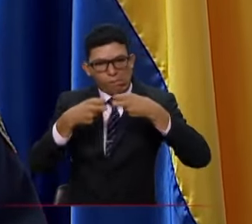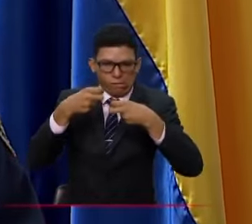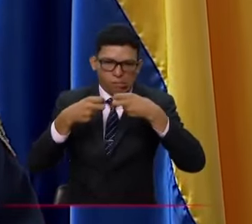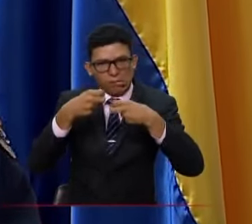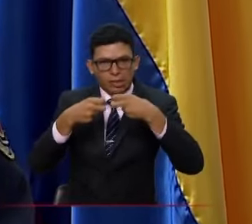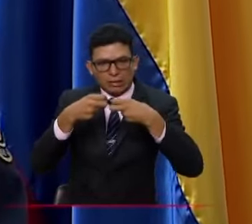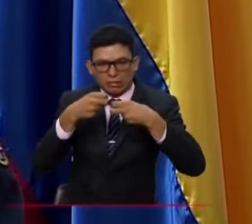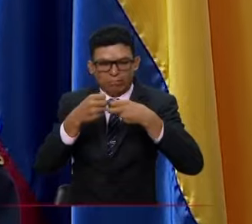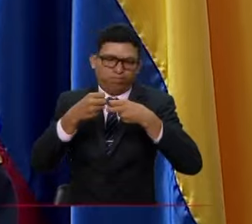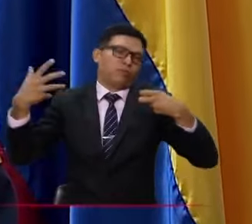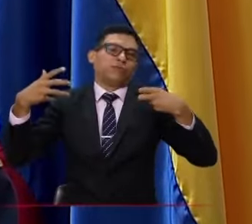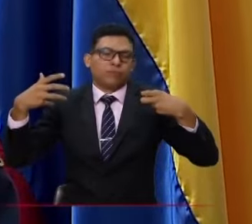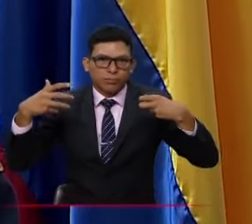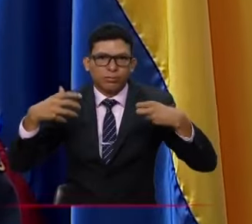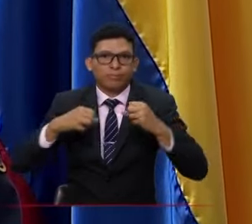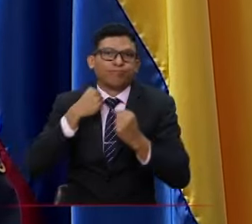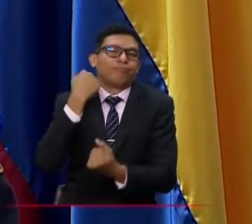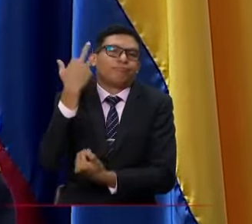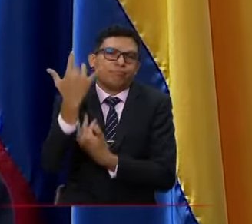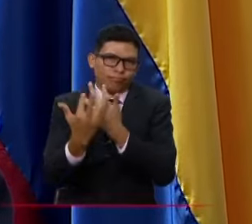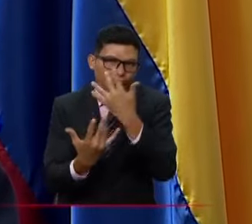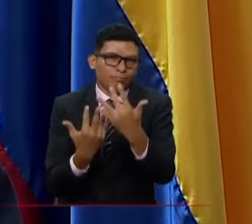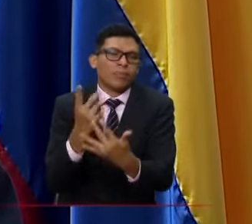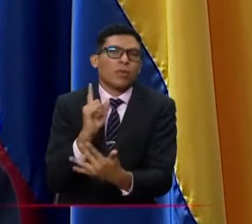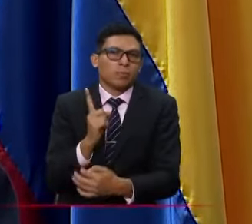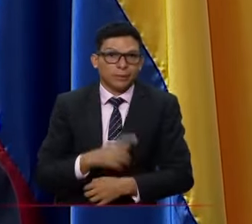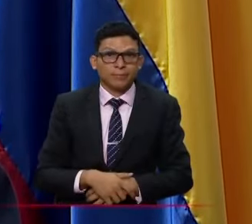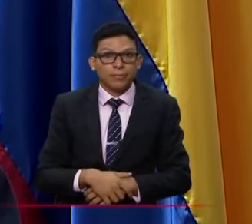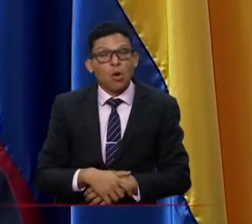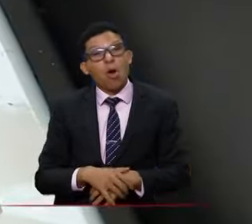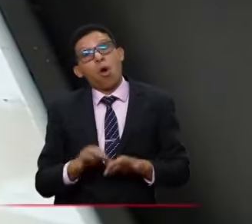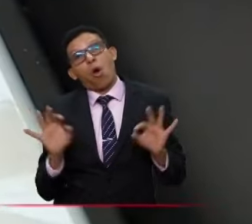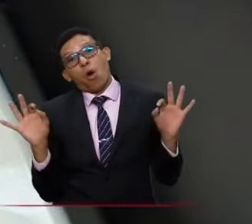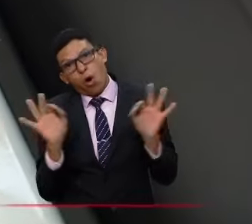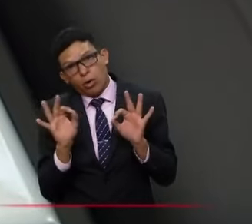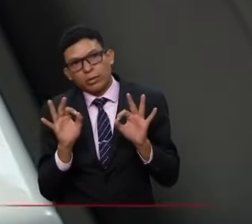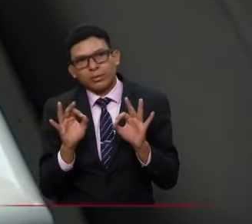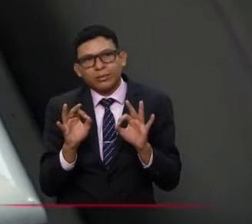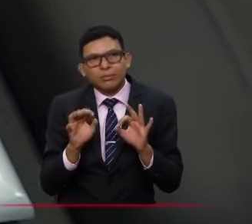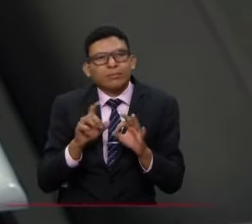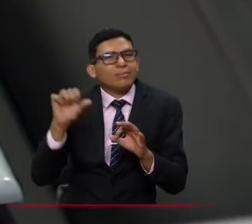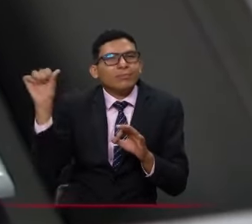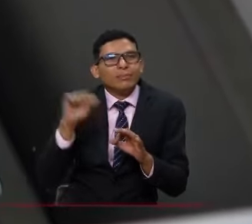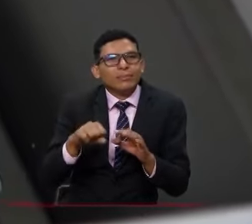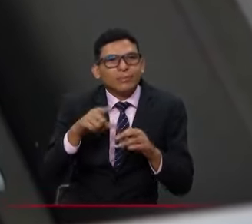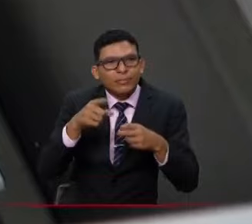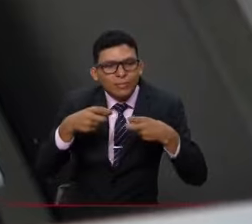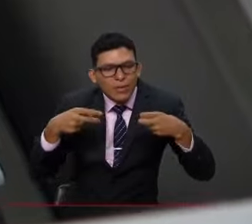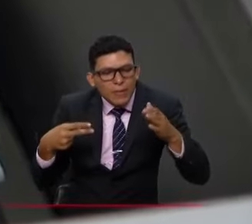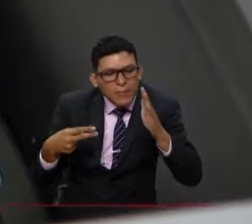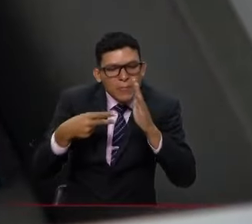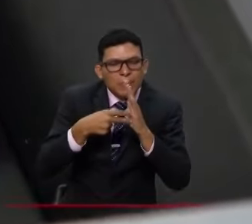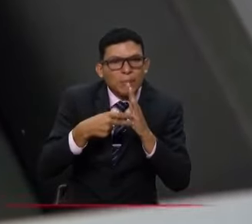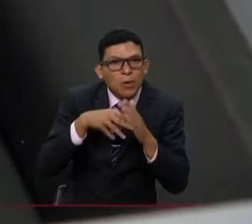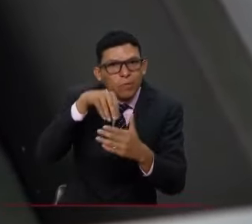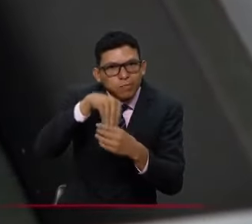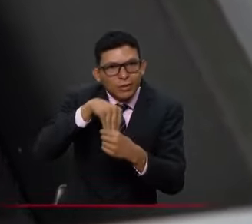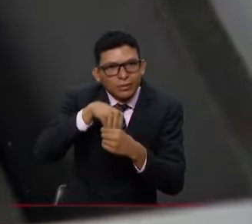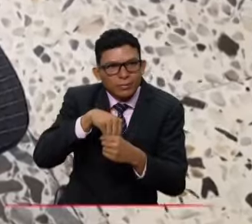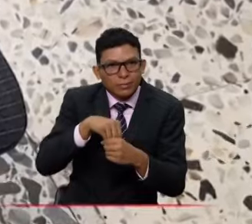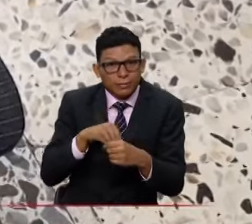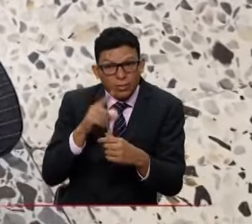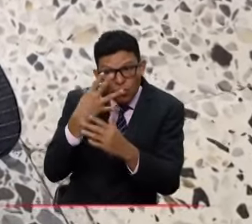el funcionamiento de los electrodomésticos dentro de la misma, o incluso malas conexiones ya internas, es decir, la conexión